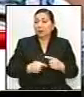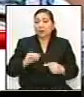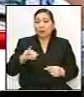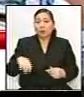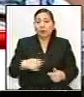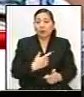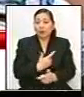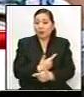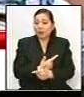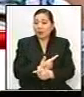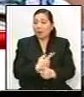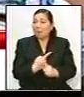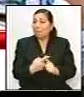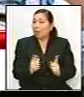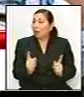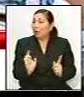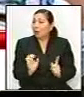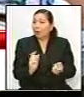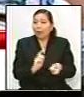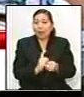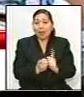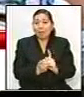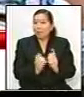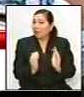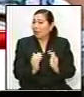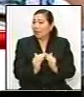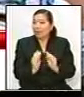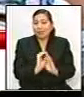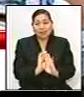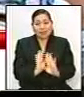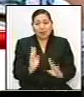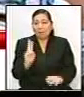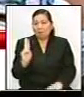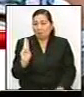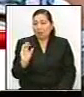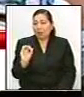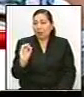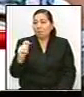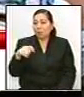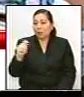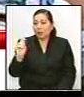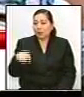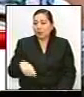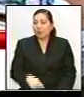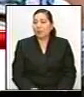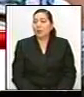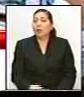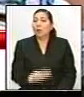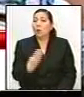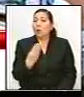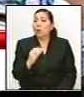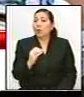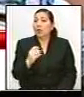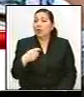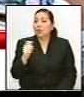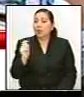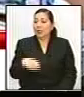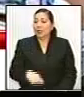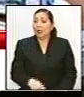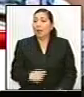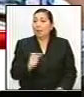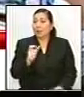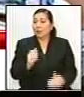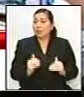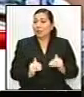del Lurigancho, pero no han hecho su cambio domiciliario. Es un 20%. Un 40% de